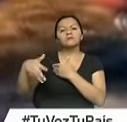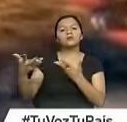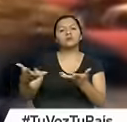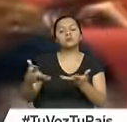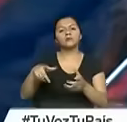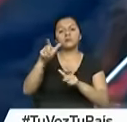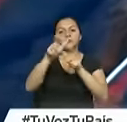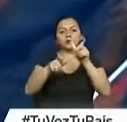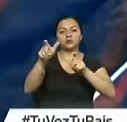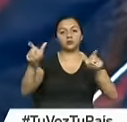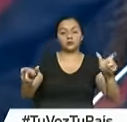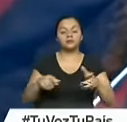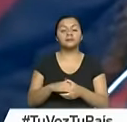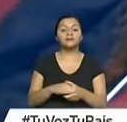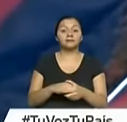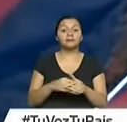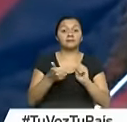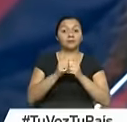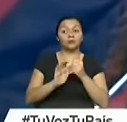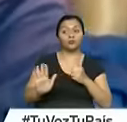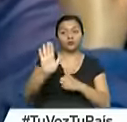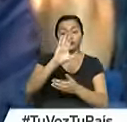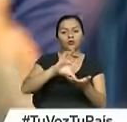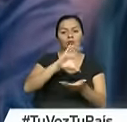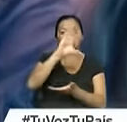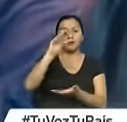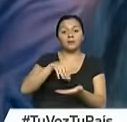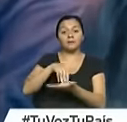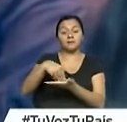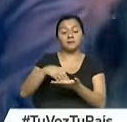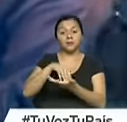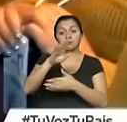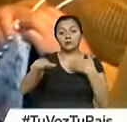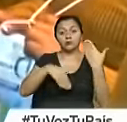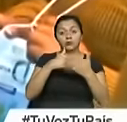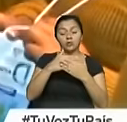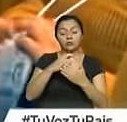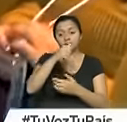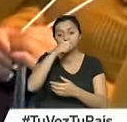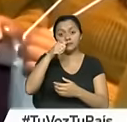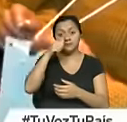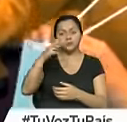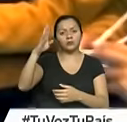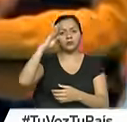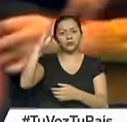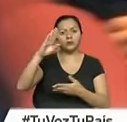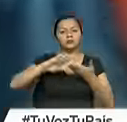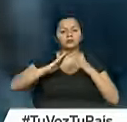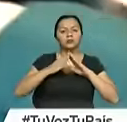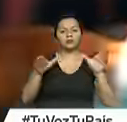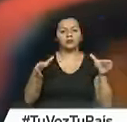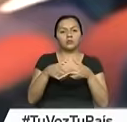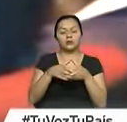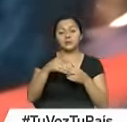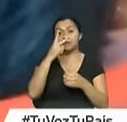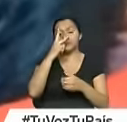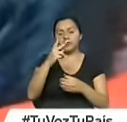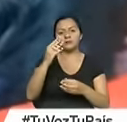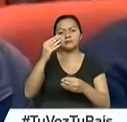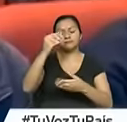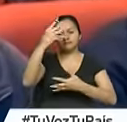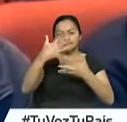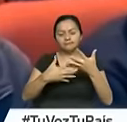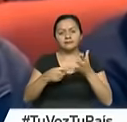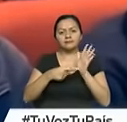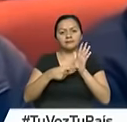a la ciudadanía. En cada colegio, los miembros de la Jefatura Antinarcóticos y de la Policía Comunitaria imparten sus